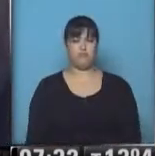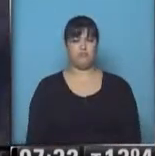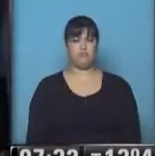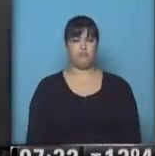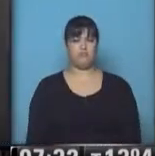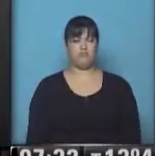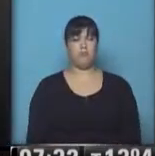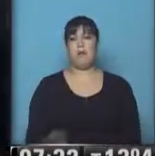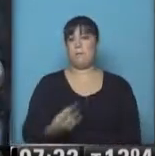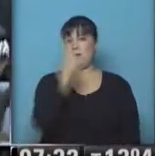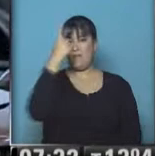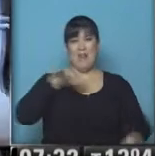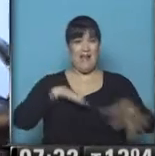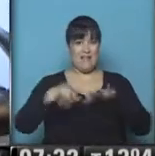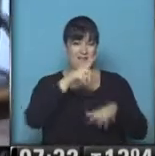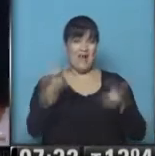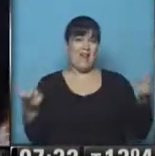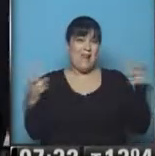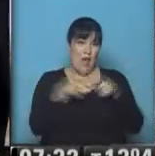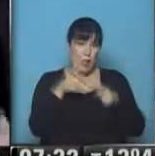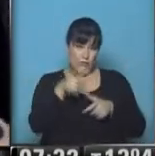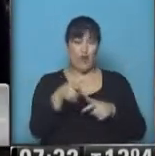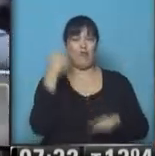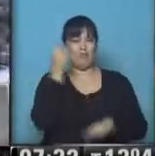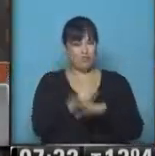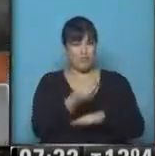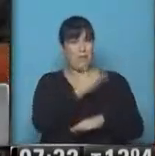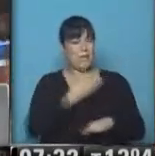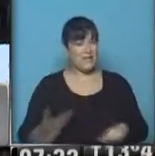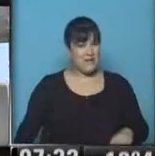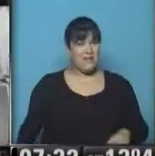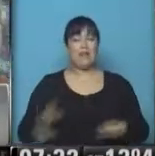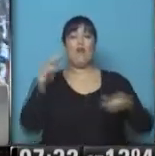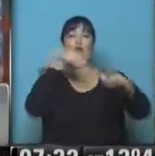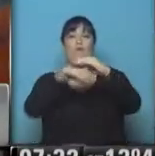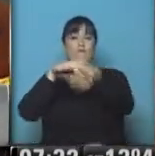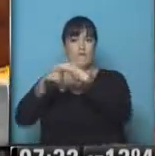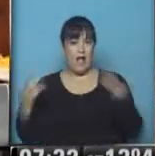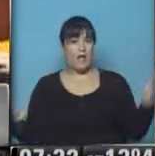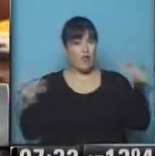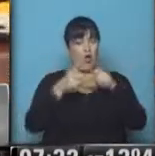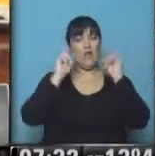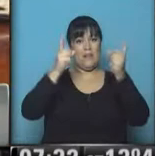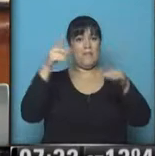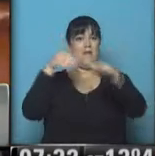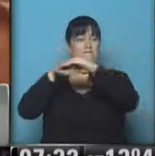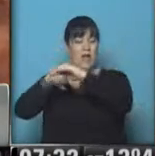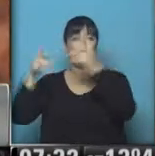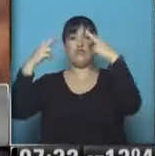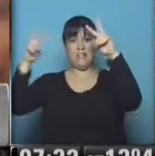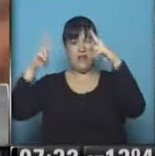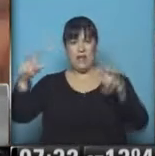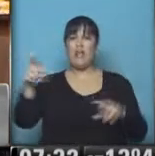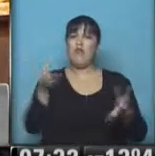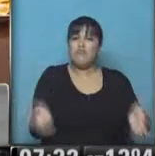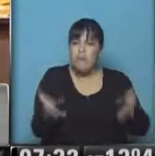la primera actividad de alejandro ganó diferente al banco central fue reunirse con los hombres de la banca nacional y extranjera a quien le pidió fomentar el ahorro